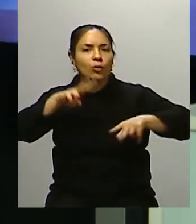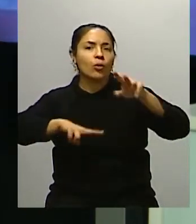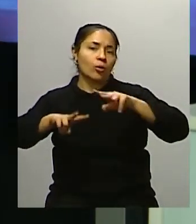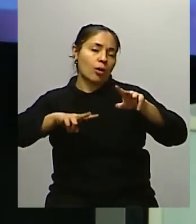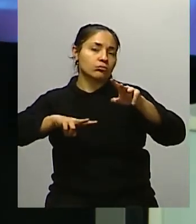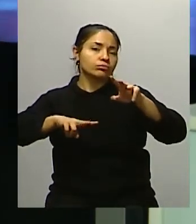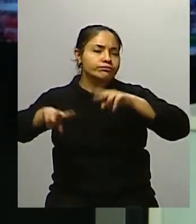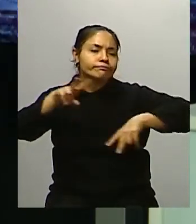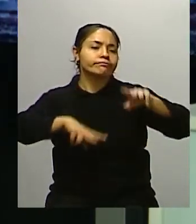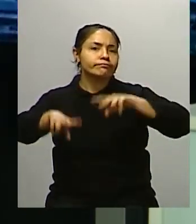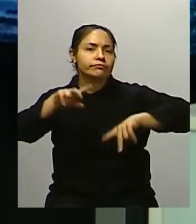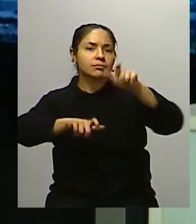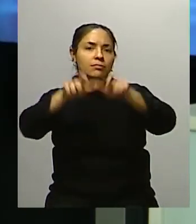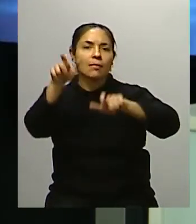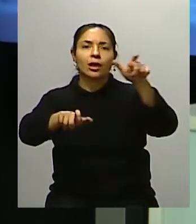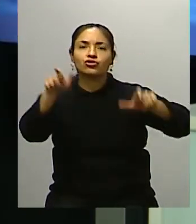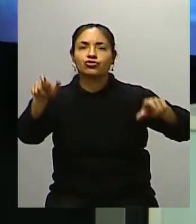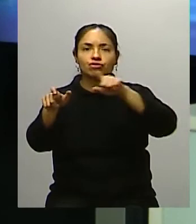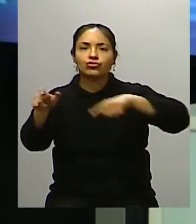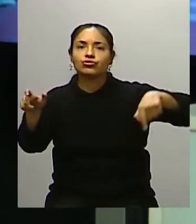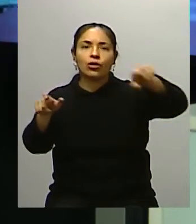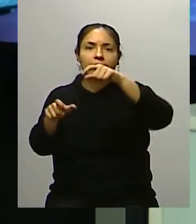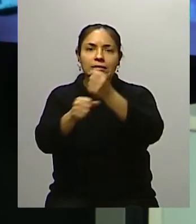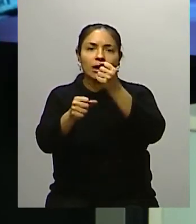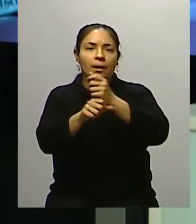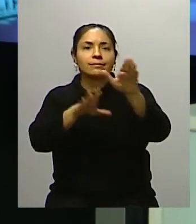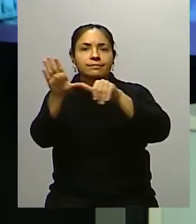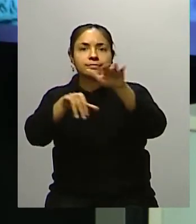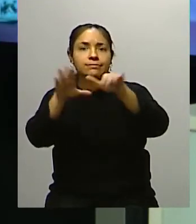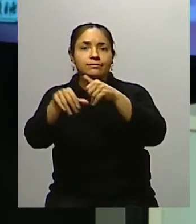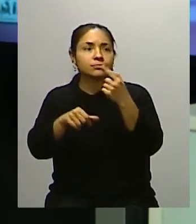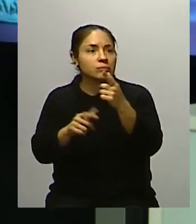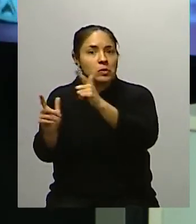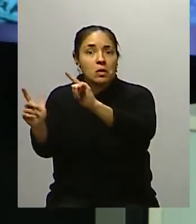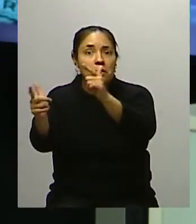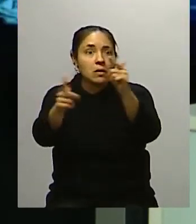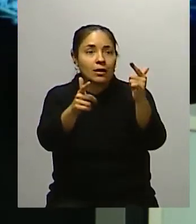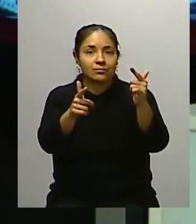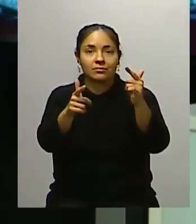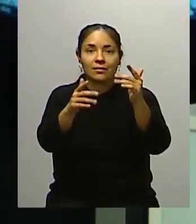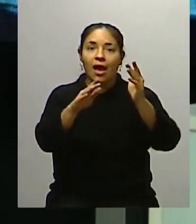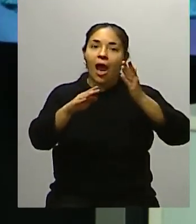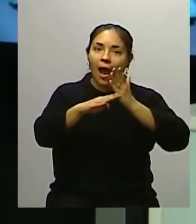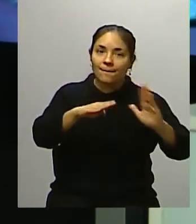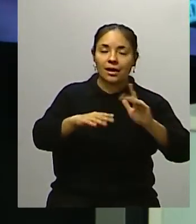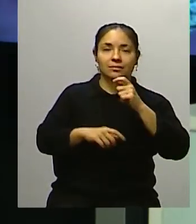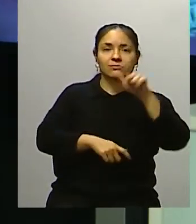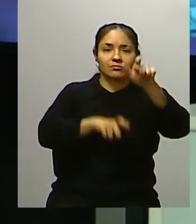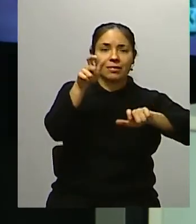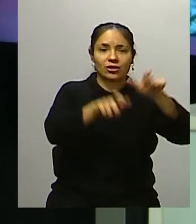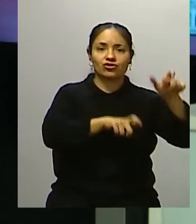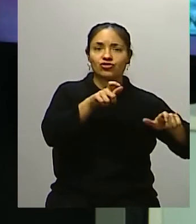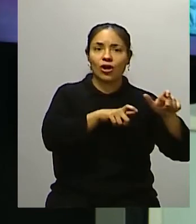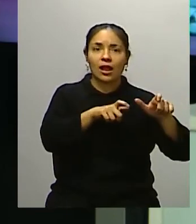productor y estoy buscando personal para trabajar y no lo encuentro. Y del otro lado, las largas filas por un solo puesto